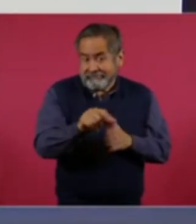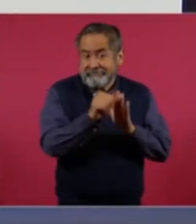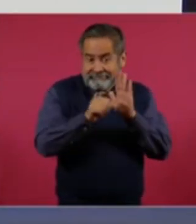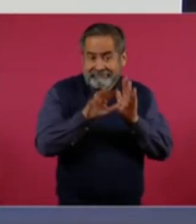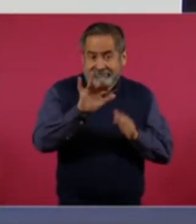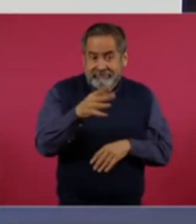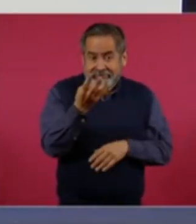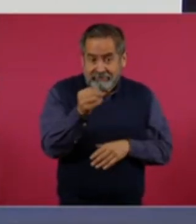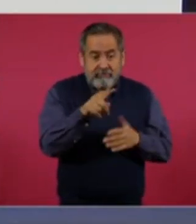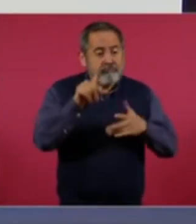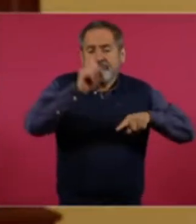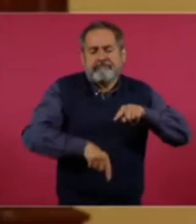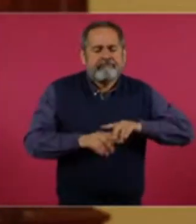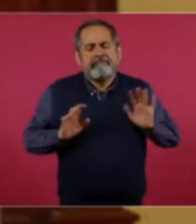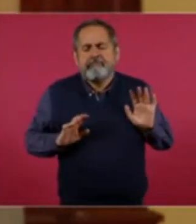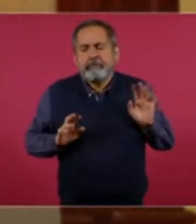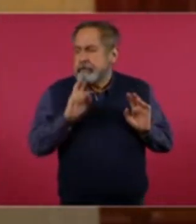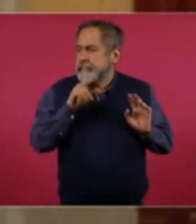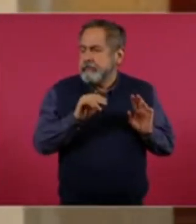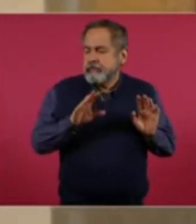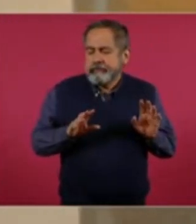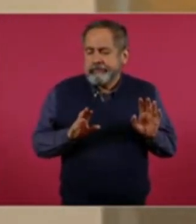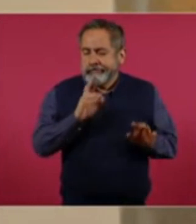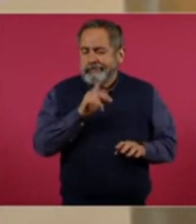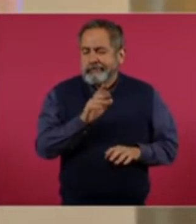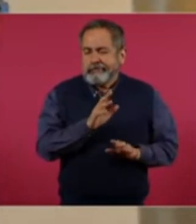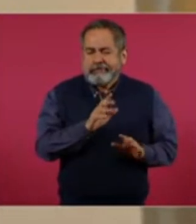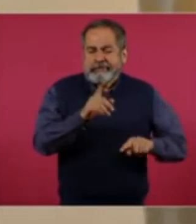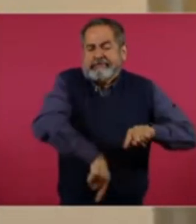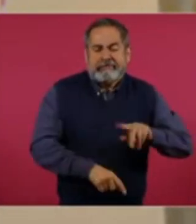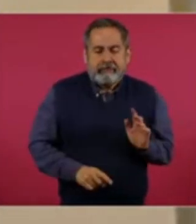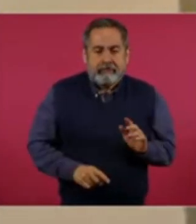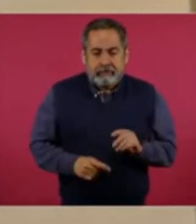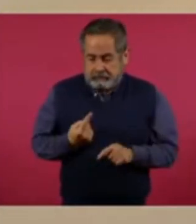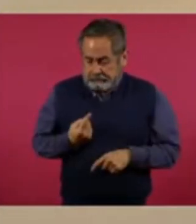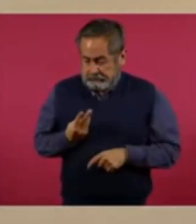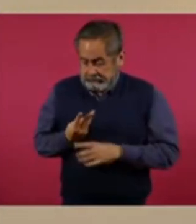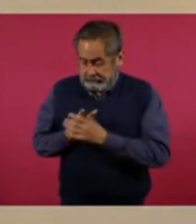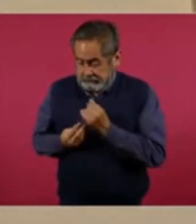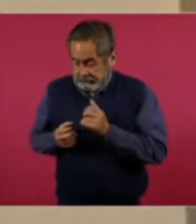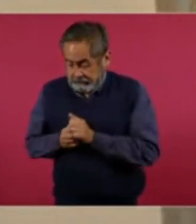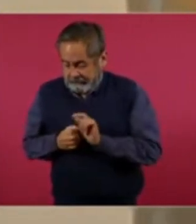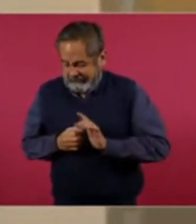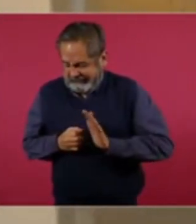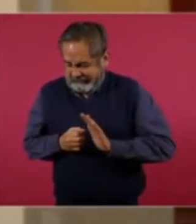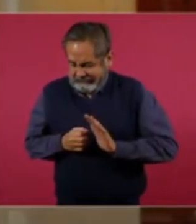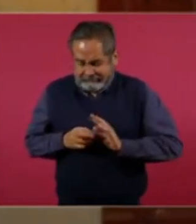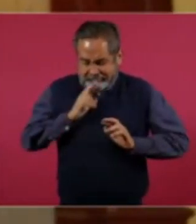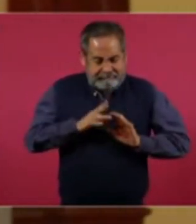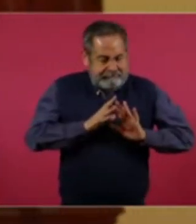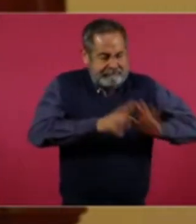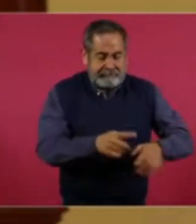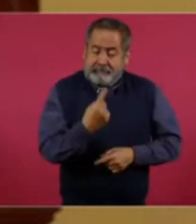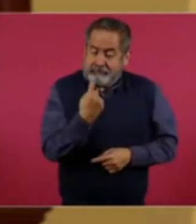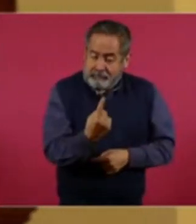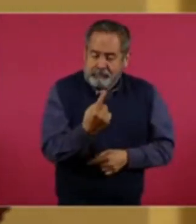del COFIPE. Eliminaron por completo esta regla que establecía el